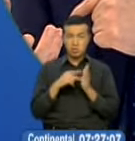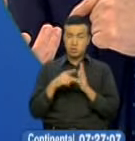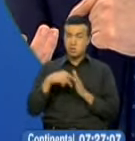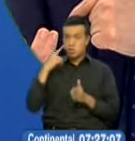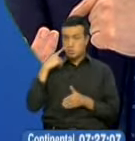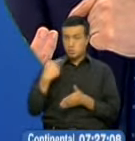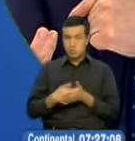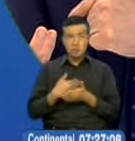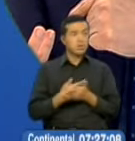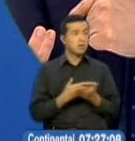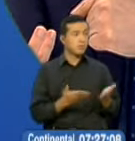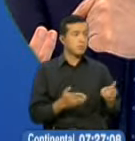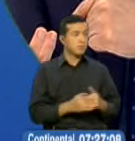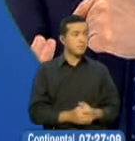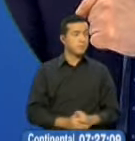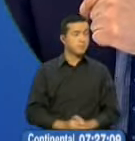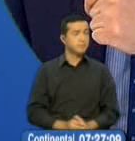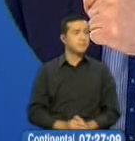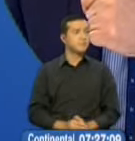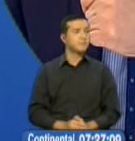sustentado, Andrés Ortiz.